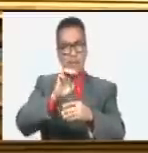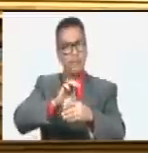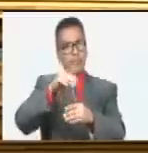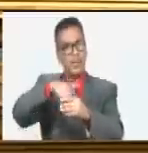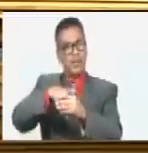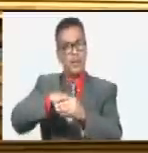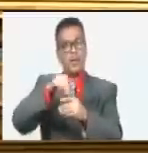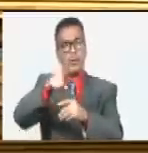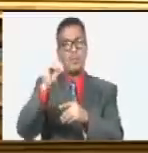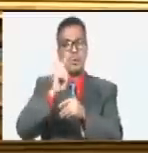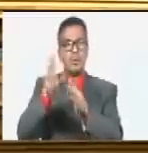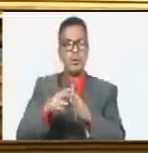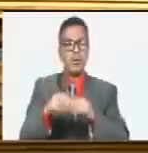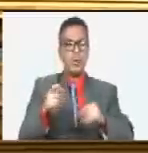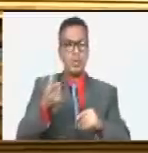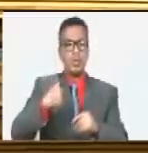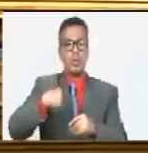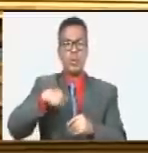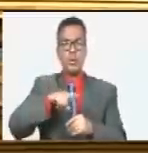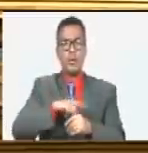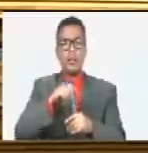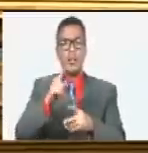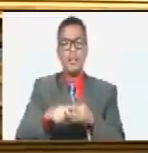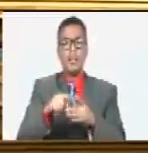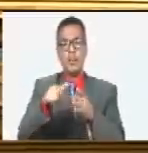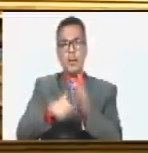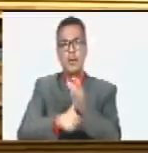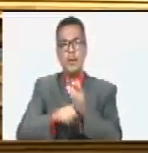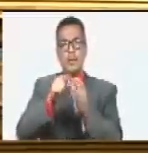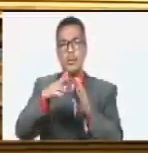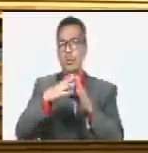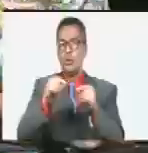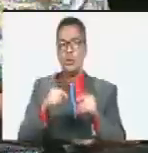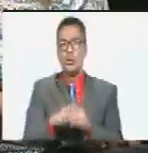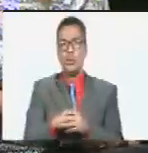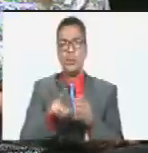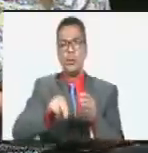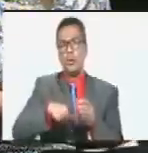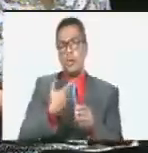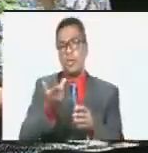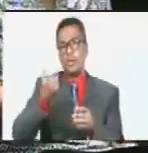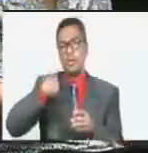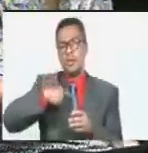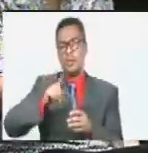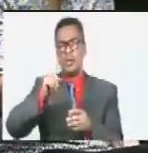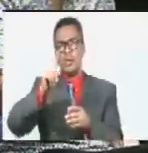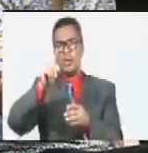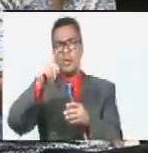todas y todos tuvieran derecho a la identidad y todas y todos tuvieran derecho al voto.